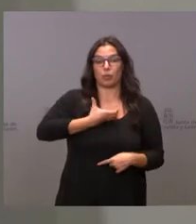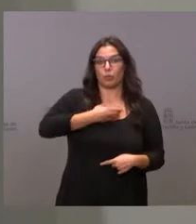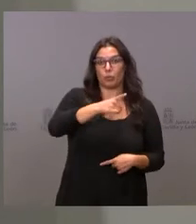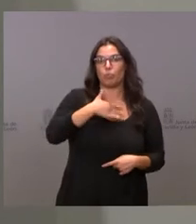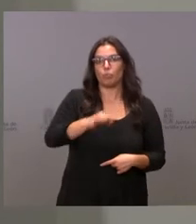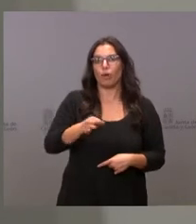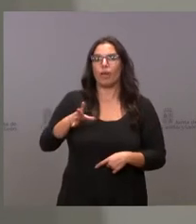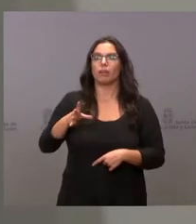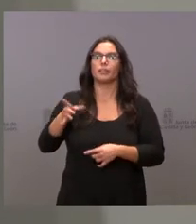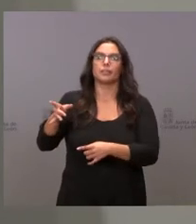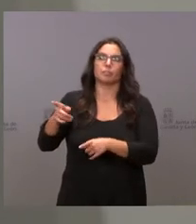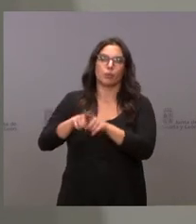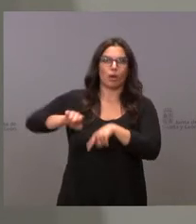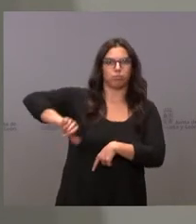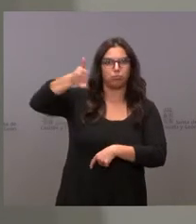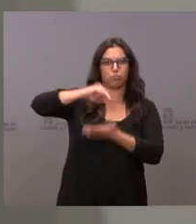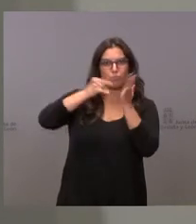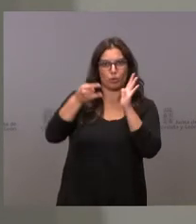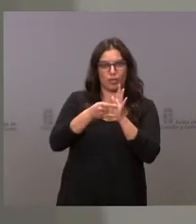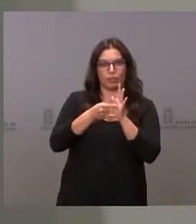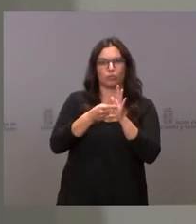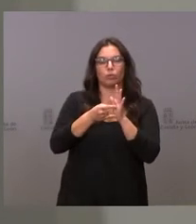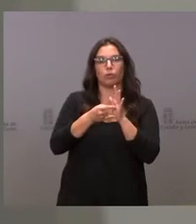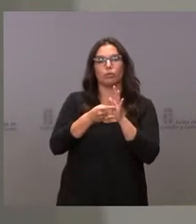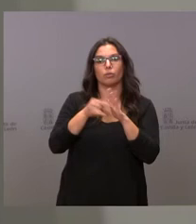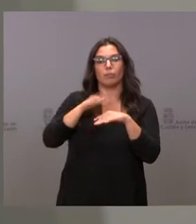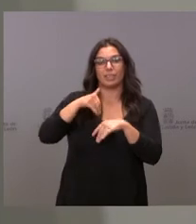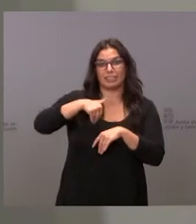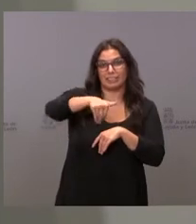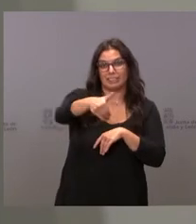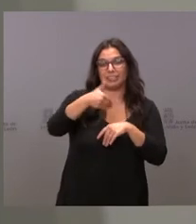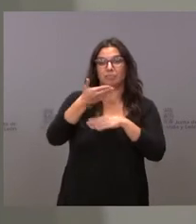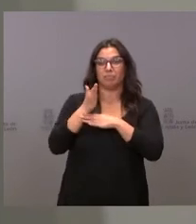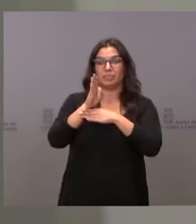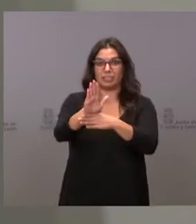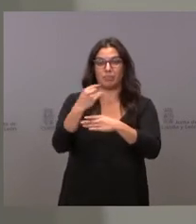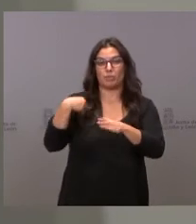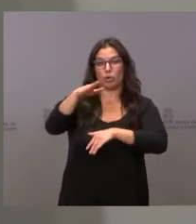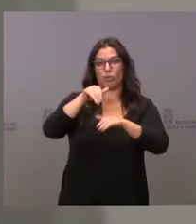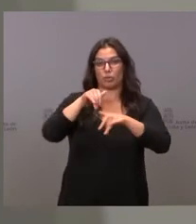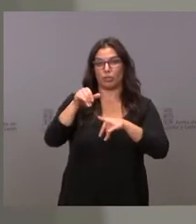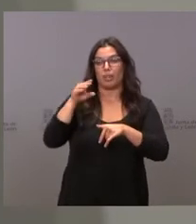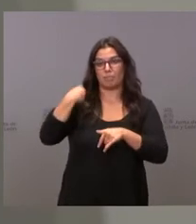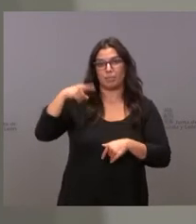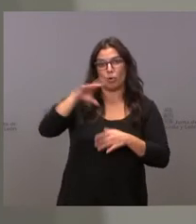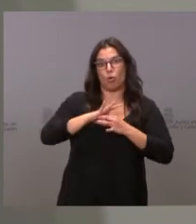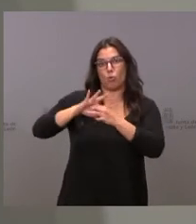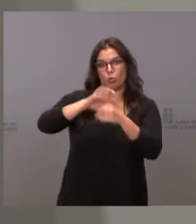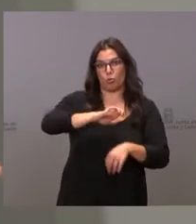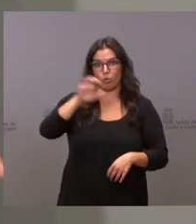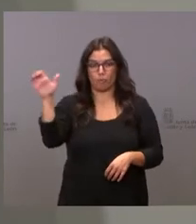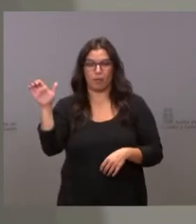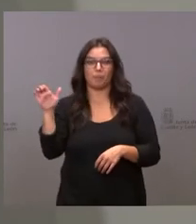disponer de un proyecto desarrollado y maduro para su próxima presentación en las convocatorias de la Unión Europea de este